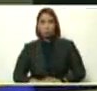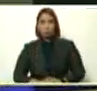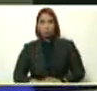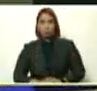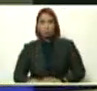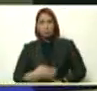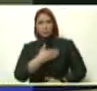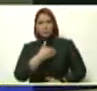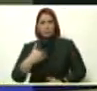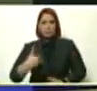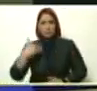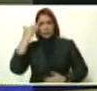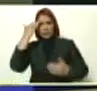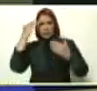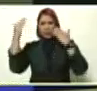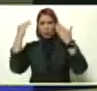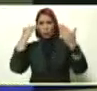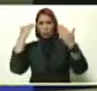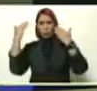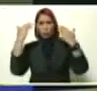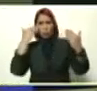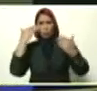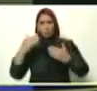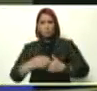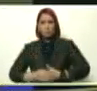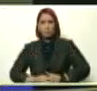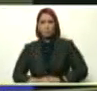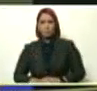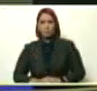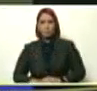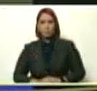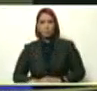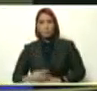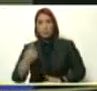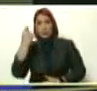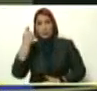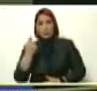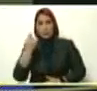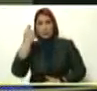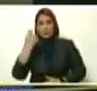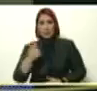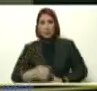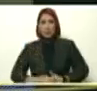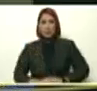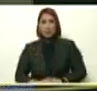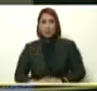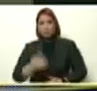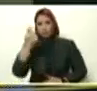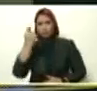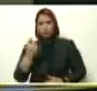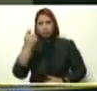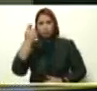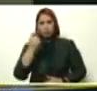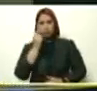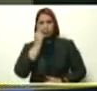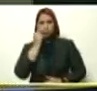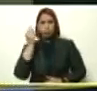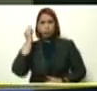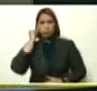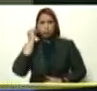quiero extender mis saludos a los diputados y diputadas de la Asamblea